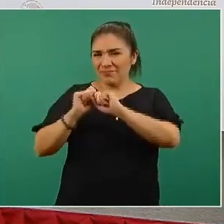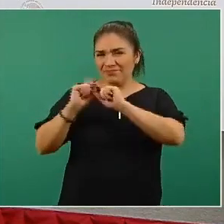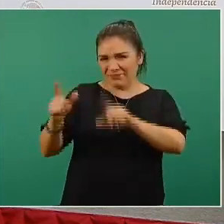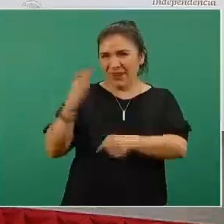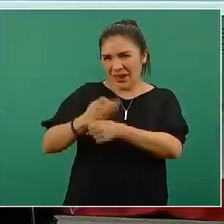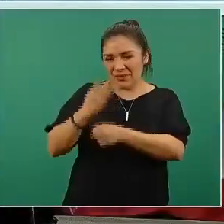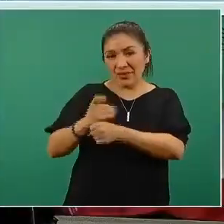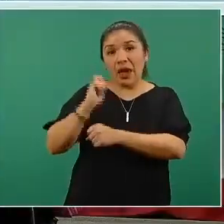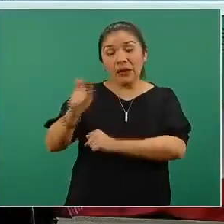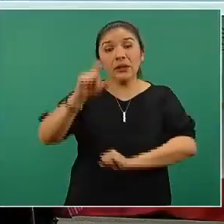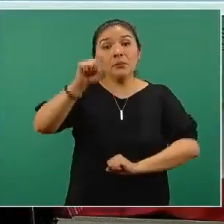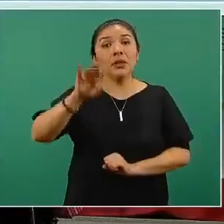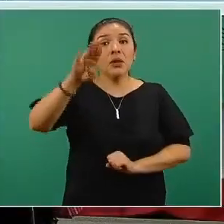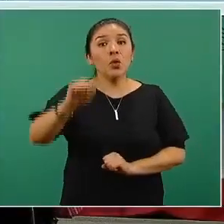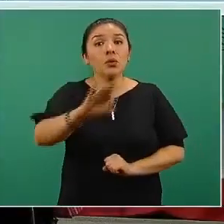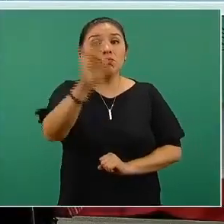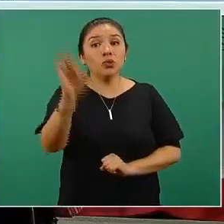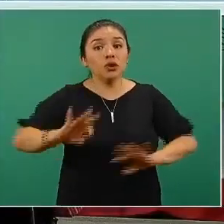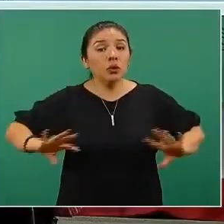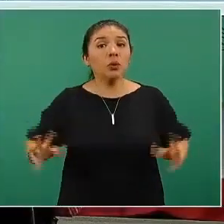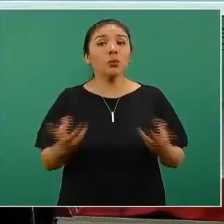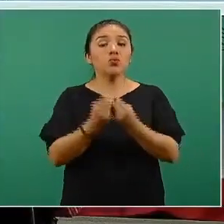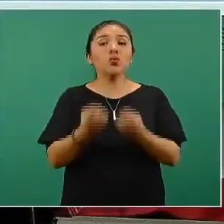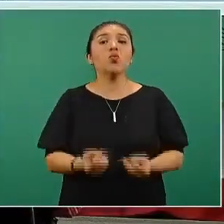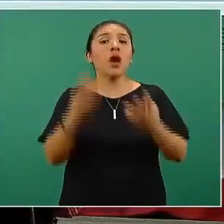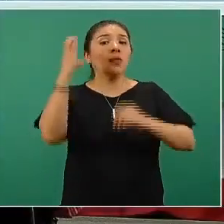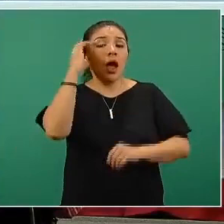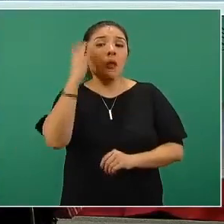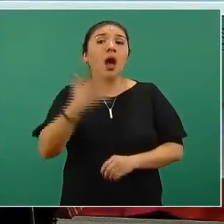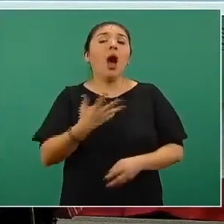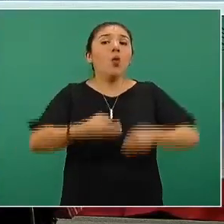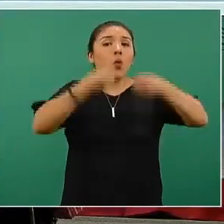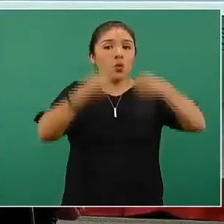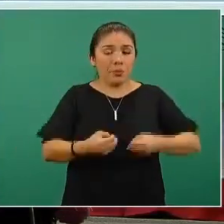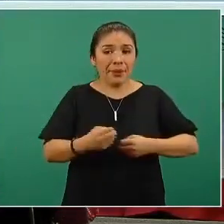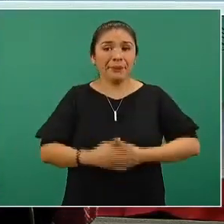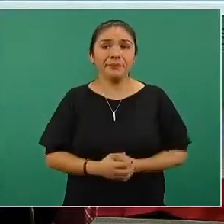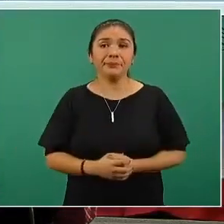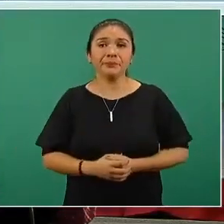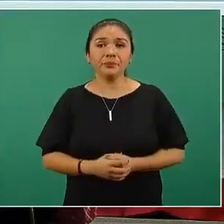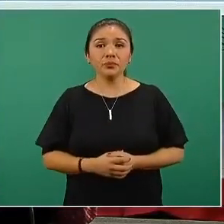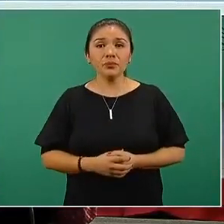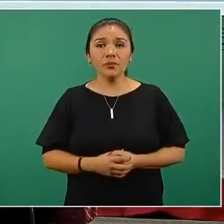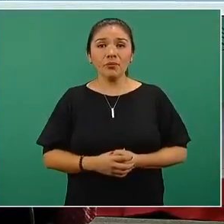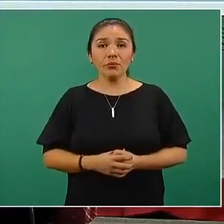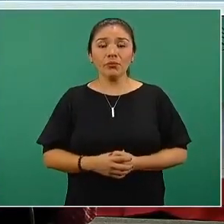diapositiva, es del 29% del total de camas que están ocupadas. La siguiente, por favor.